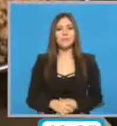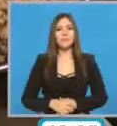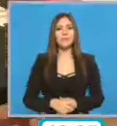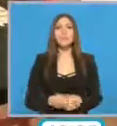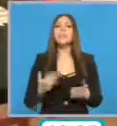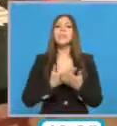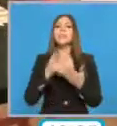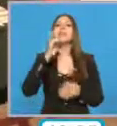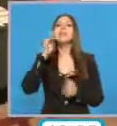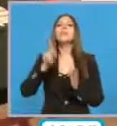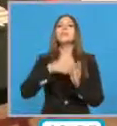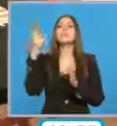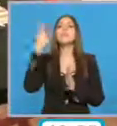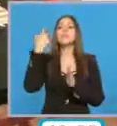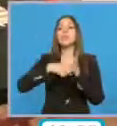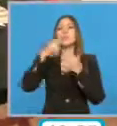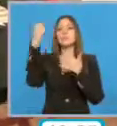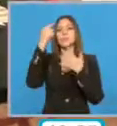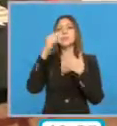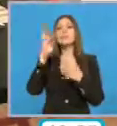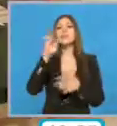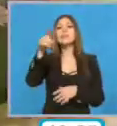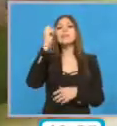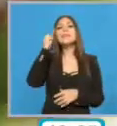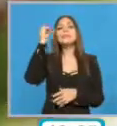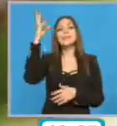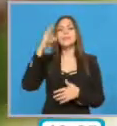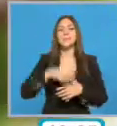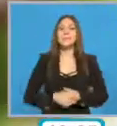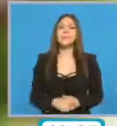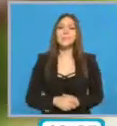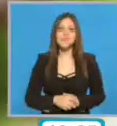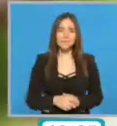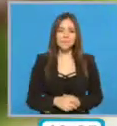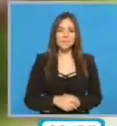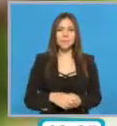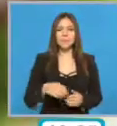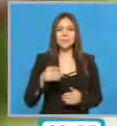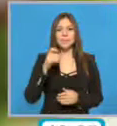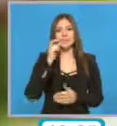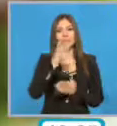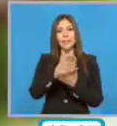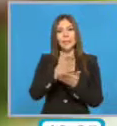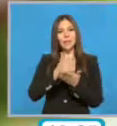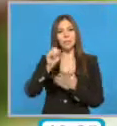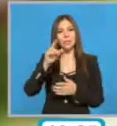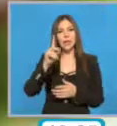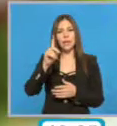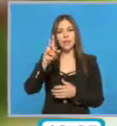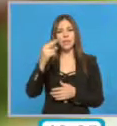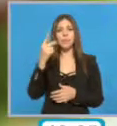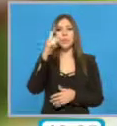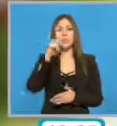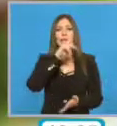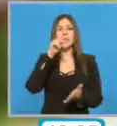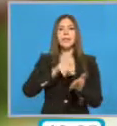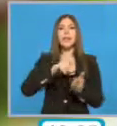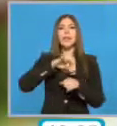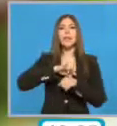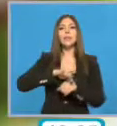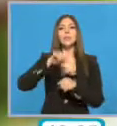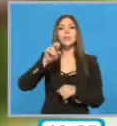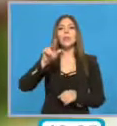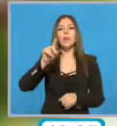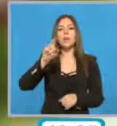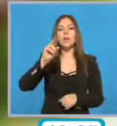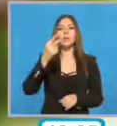qué bien, rico! chef, qué rico. Vamos a ver los ingredientes por si se los perdió. Así es. Venga. Tacos de suadero para 5 personas, 1 kilo de suadero, 2